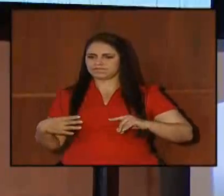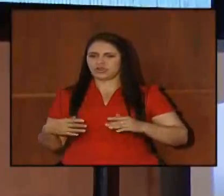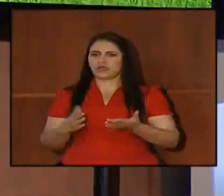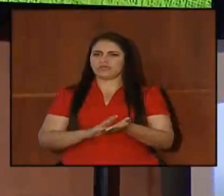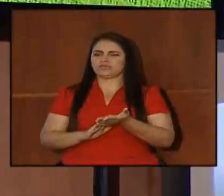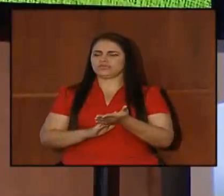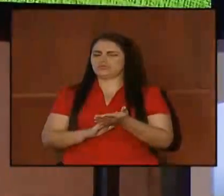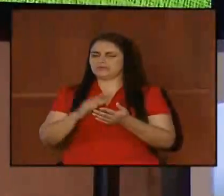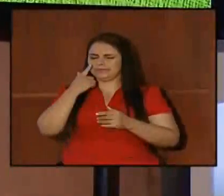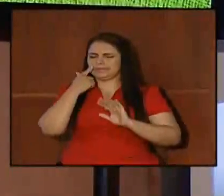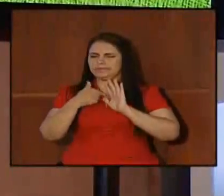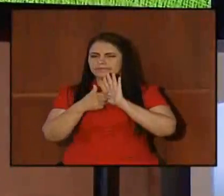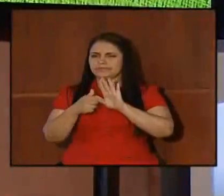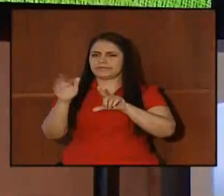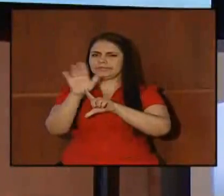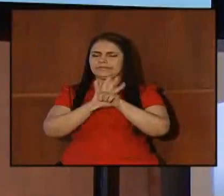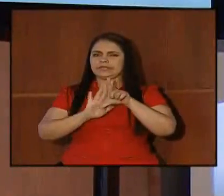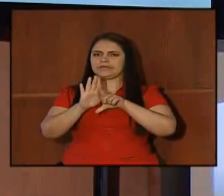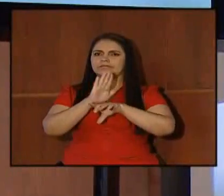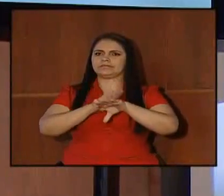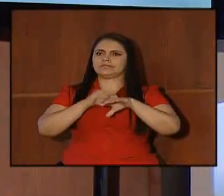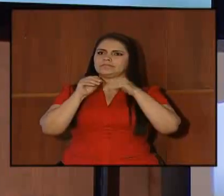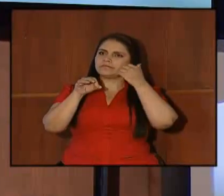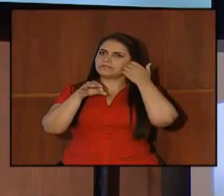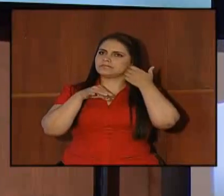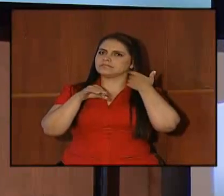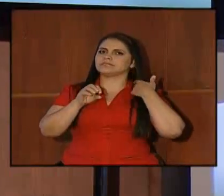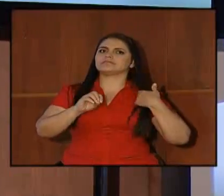cómo se utilizan y en el momento en que